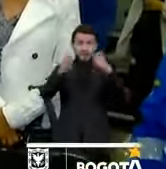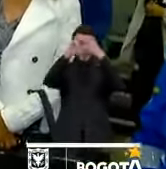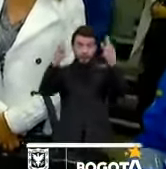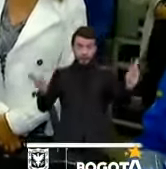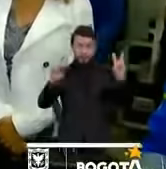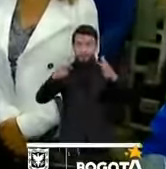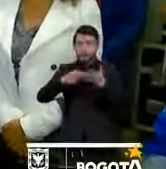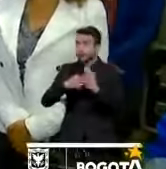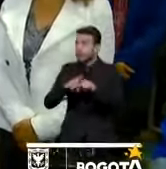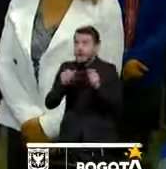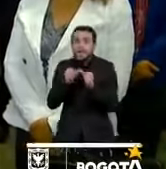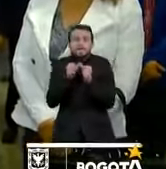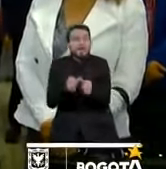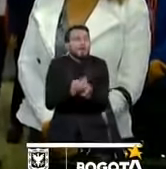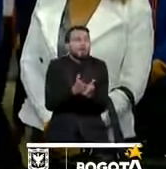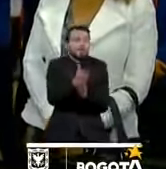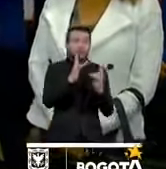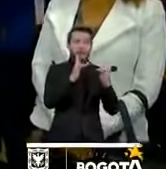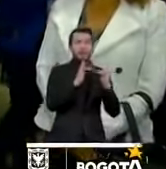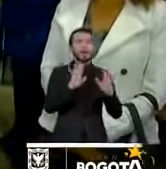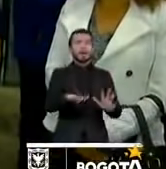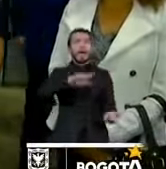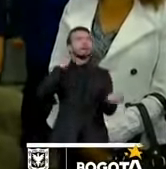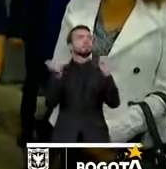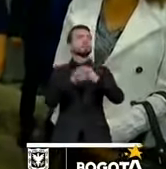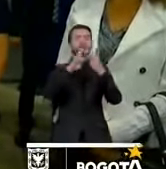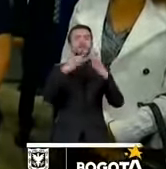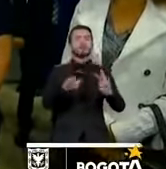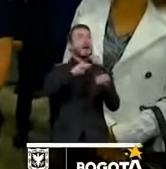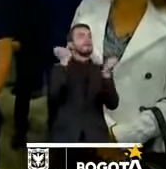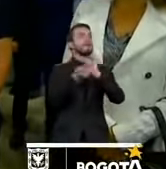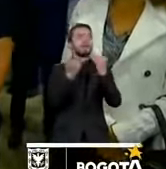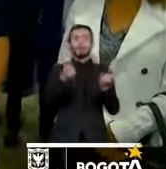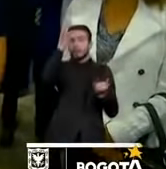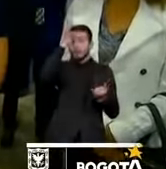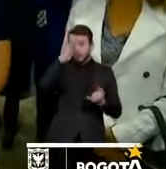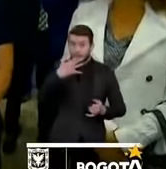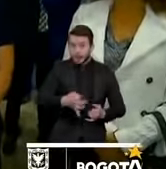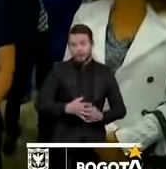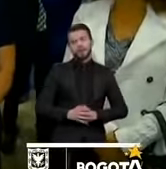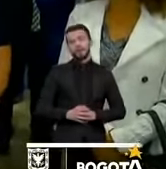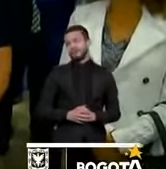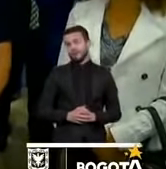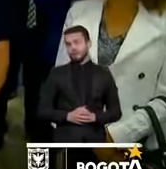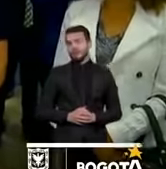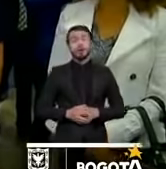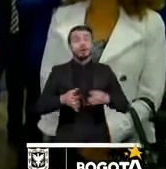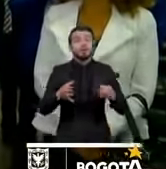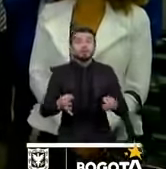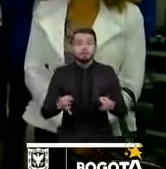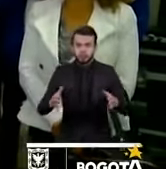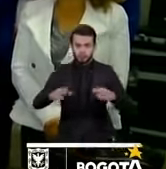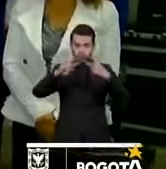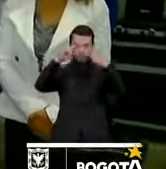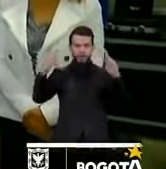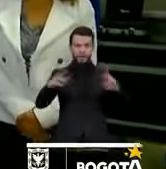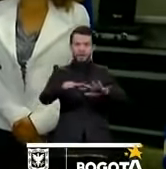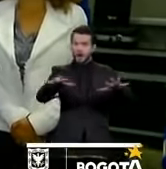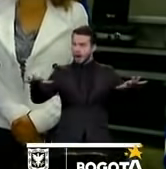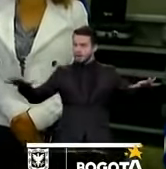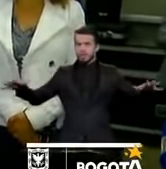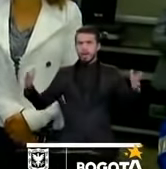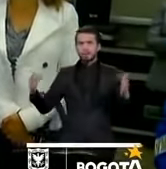insistirlo, pues porque lo que vamos a ver probablemente no tiene todas las condiciones de un hospital, pero es un espacio en donde vamos a atender a